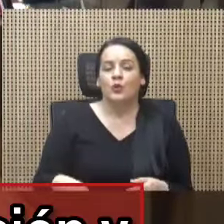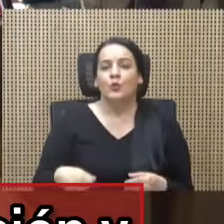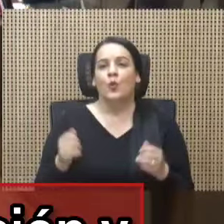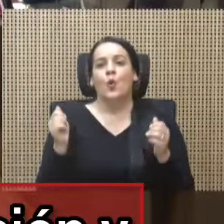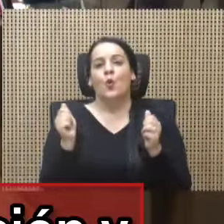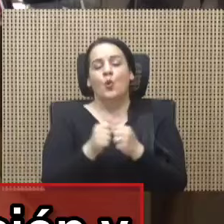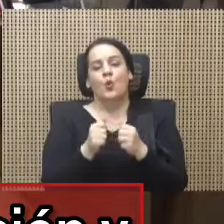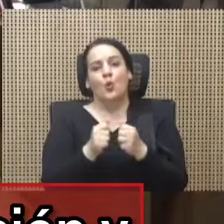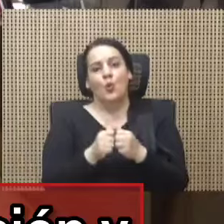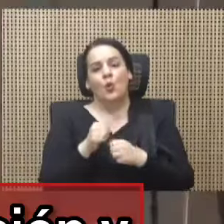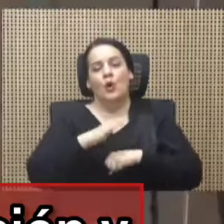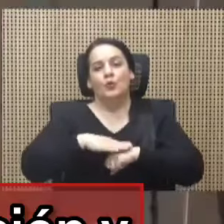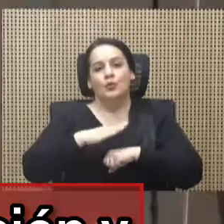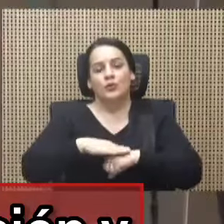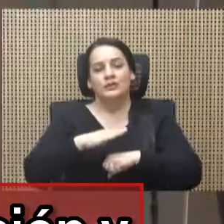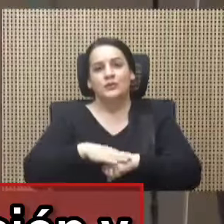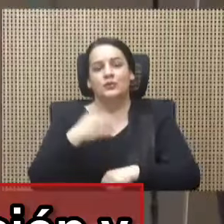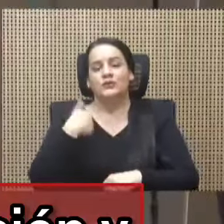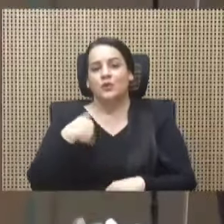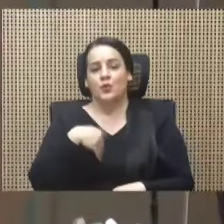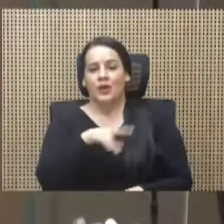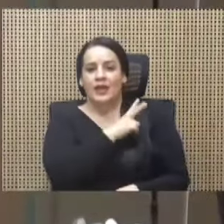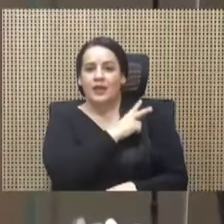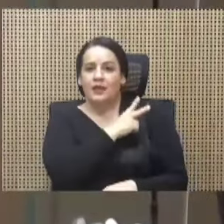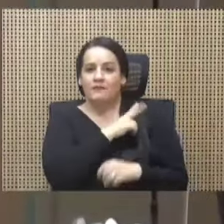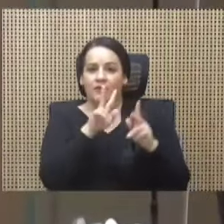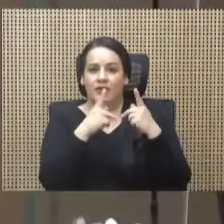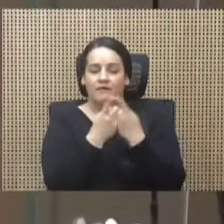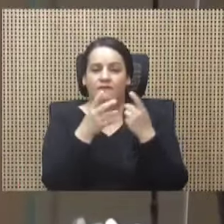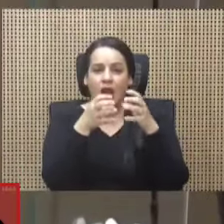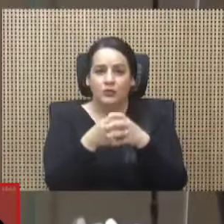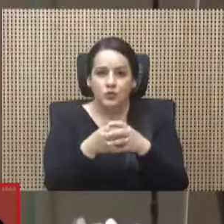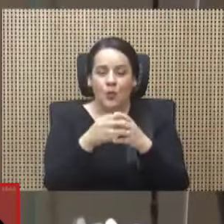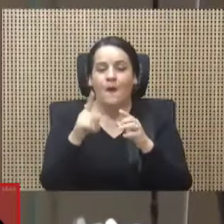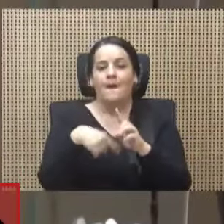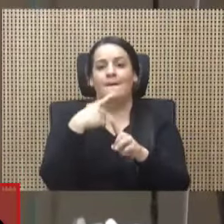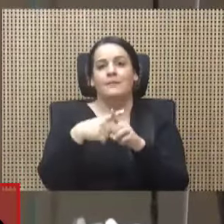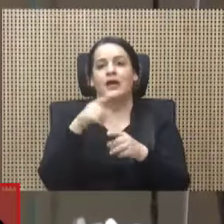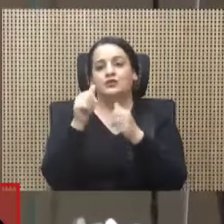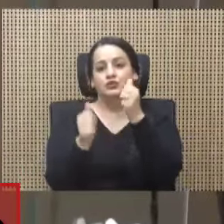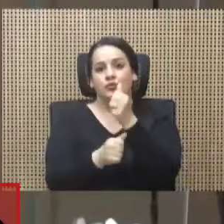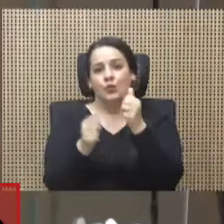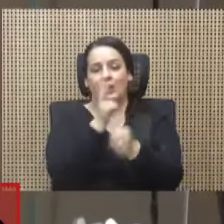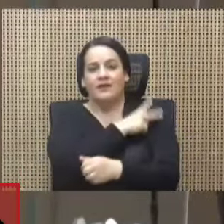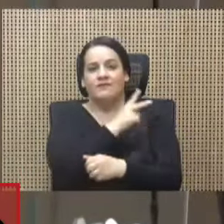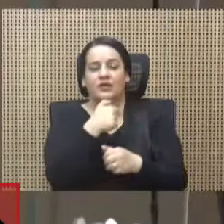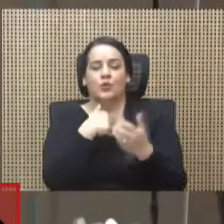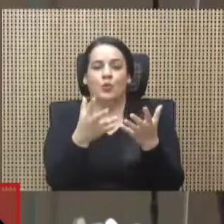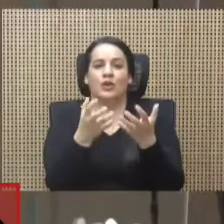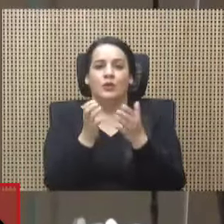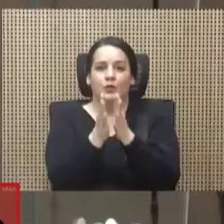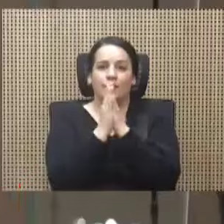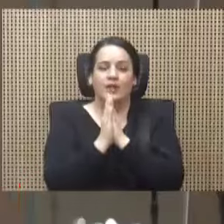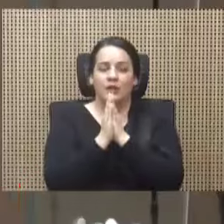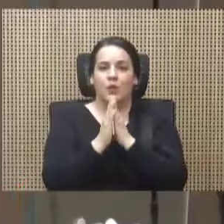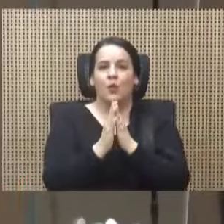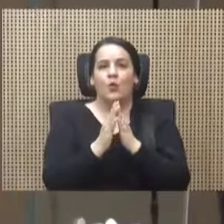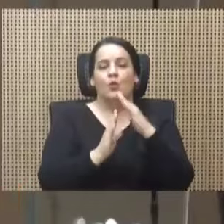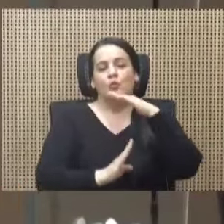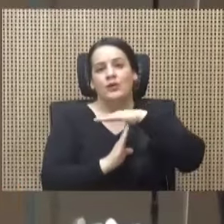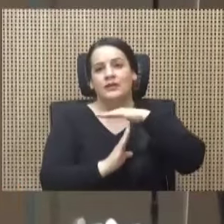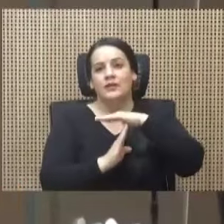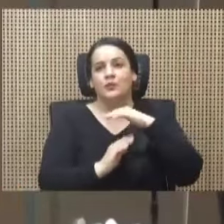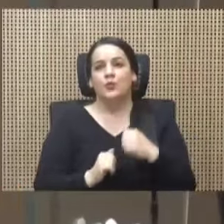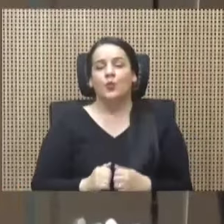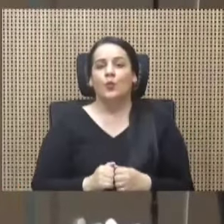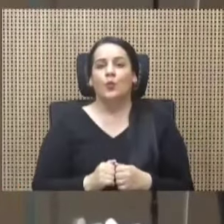la autorización del señor jefe de fracción y la subjefe, quiero solicitarle un receso con